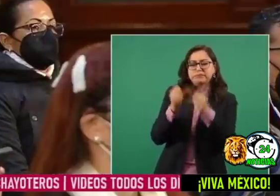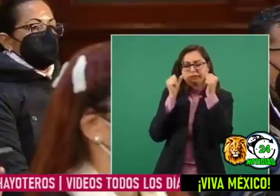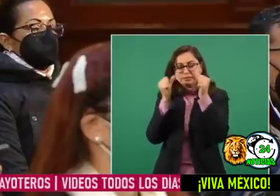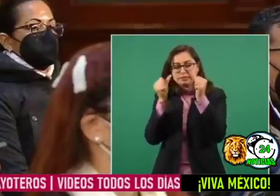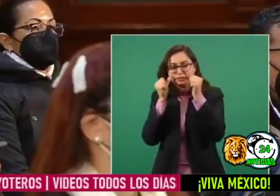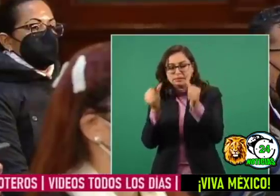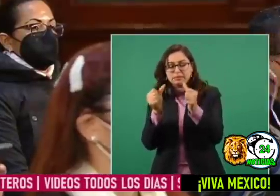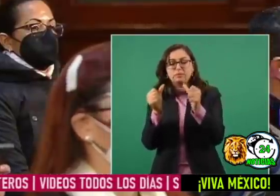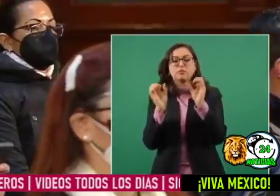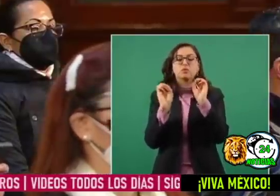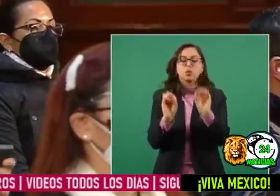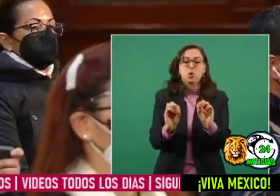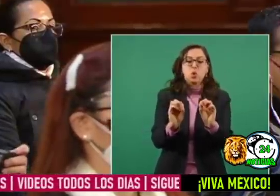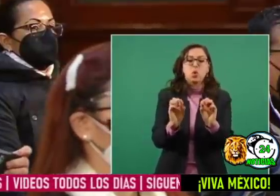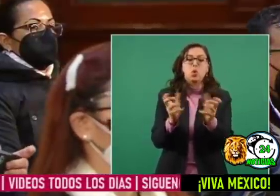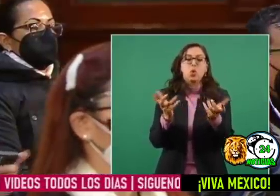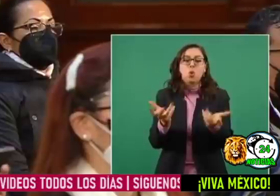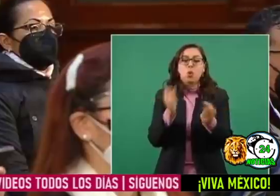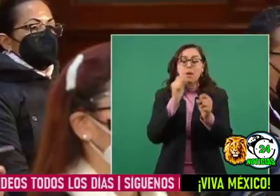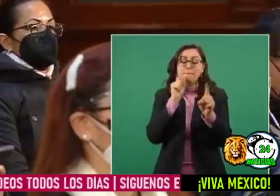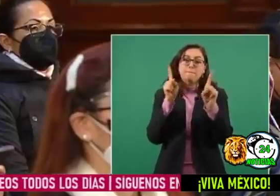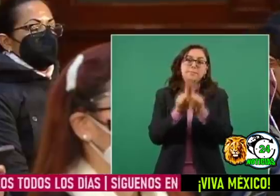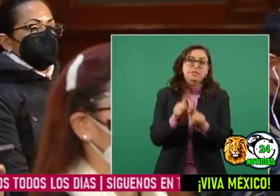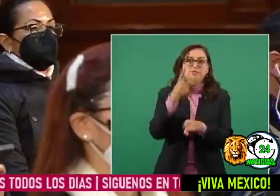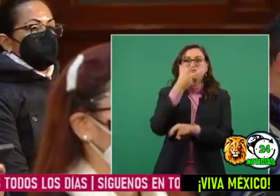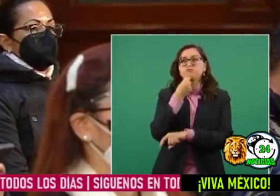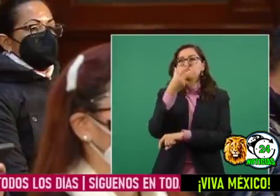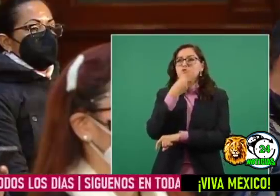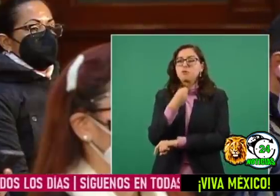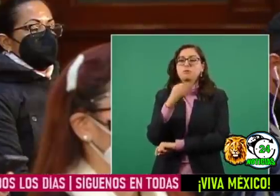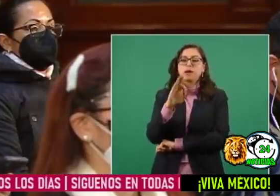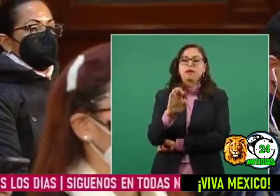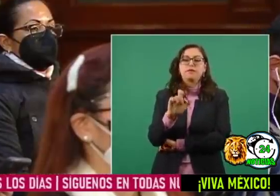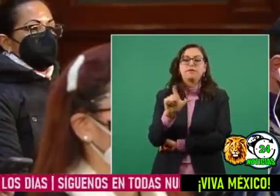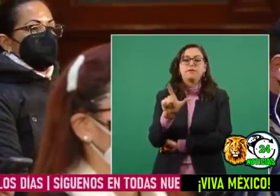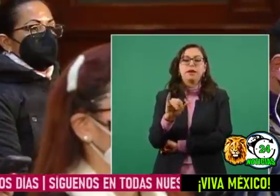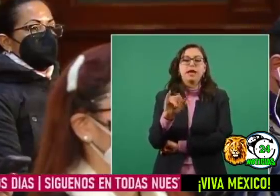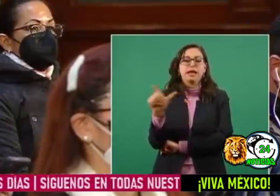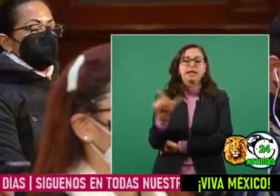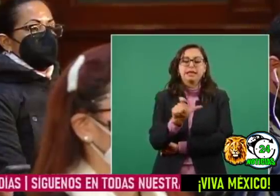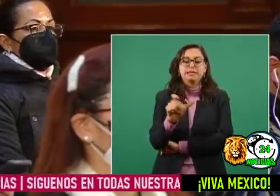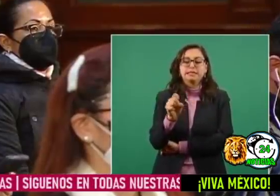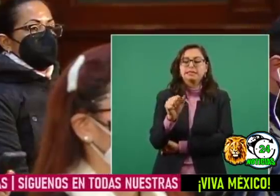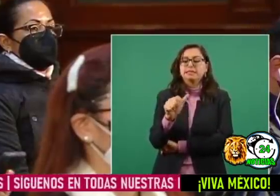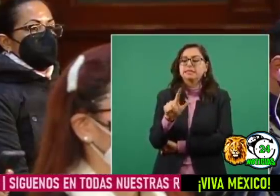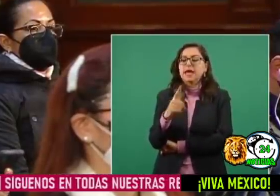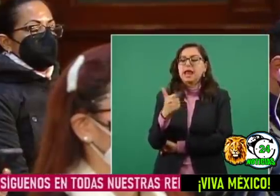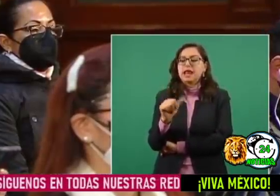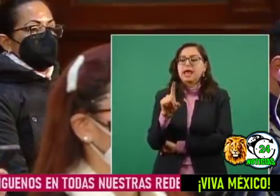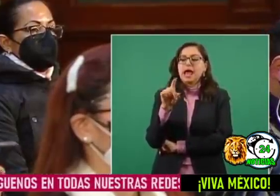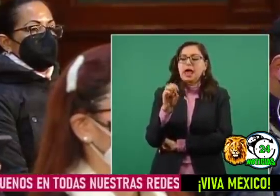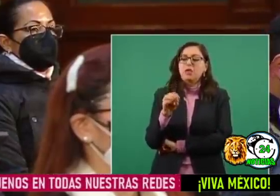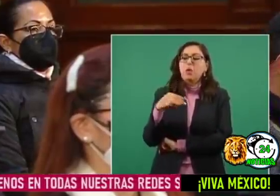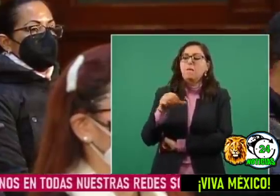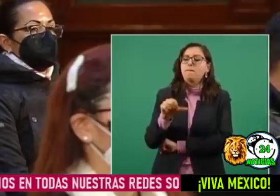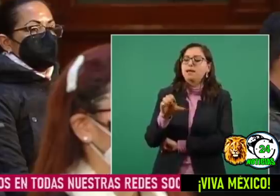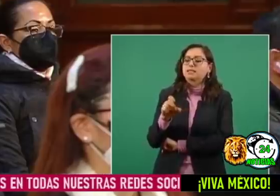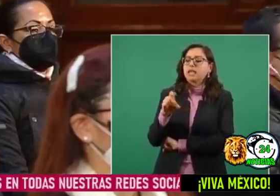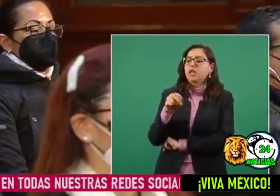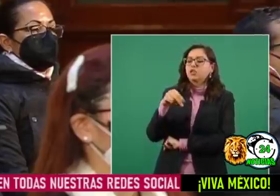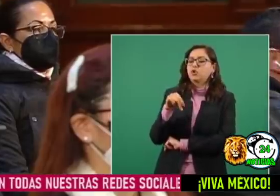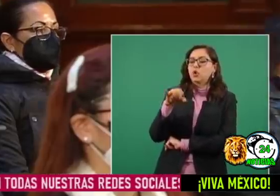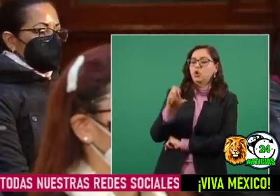que se dan en este caso de la candidatura de Félix Salgado Macedonio. Ha habido pues pronunciamientos de los propios